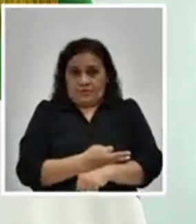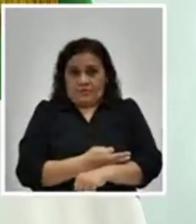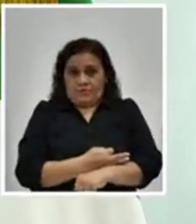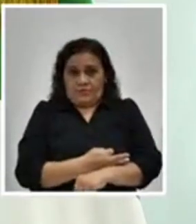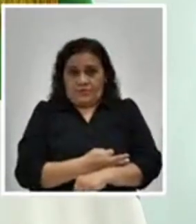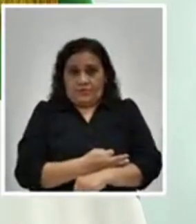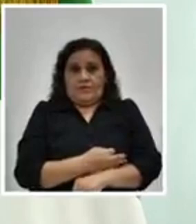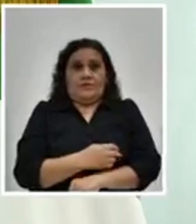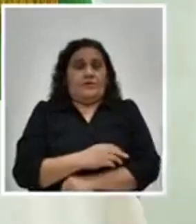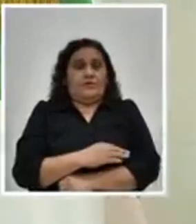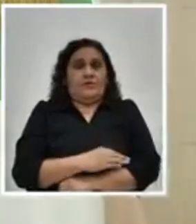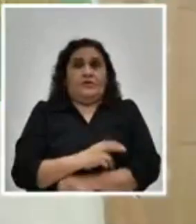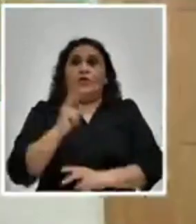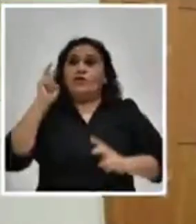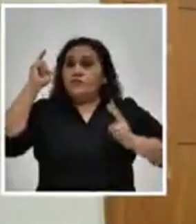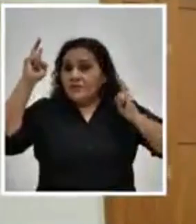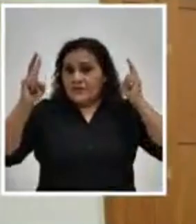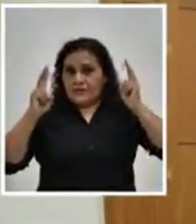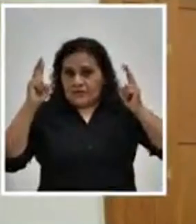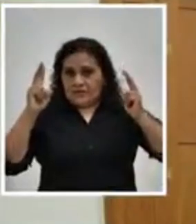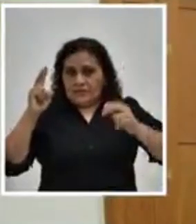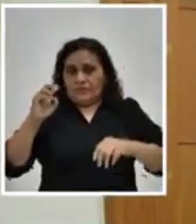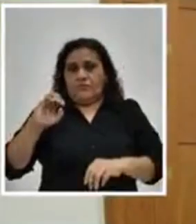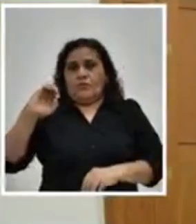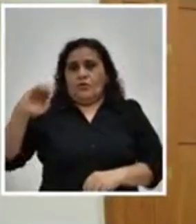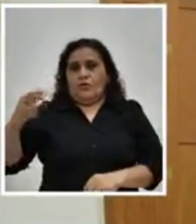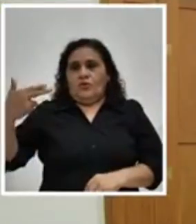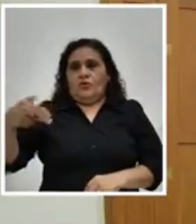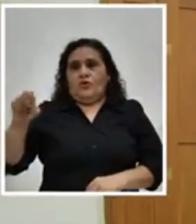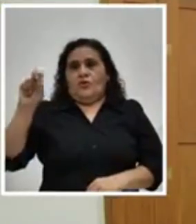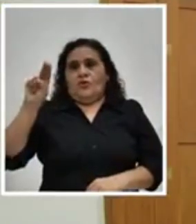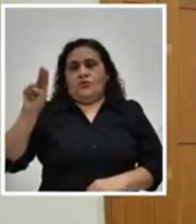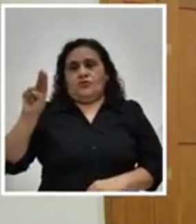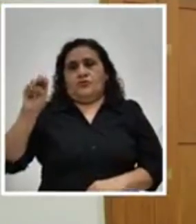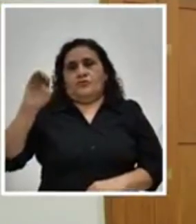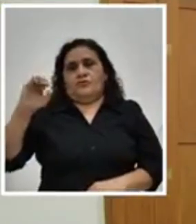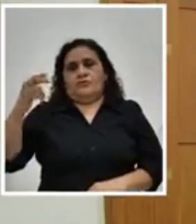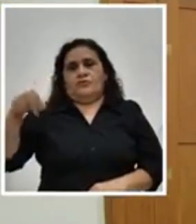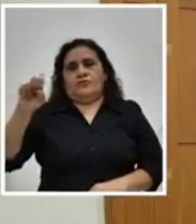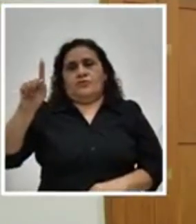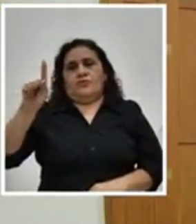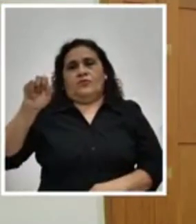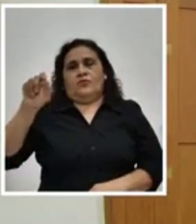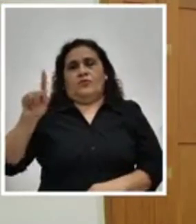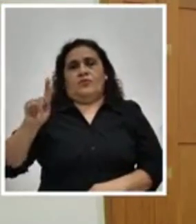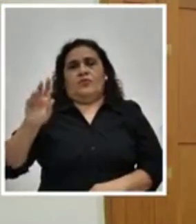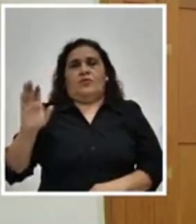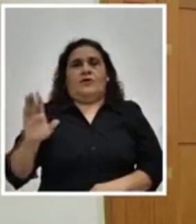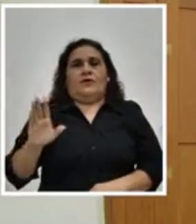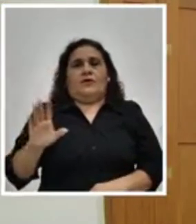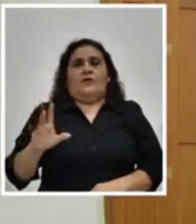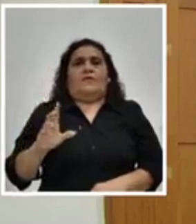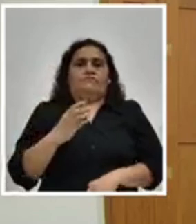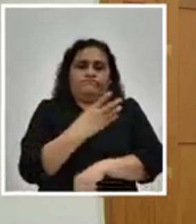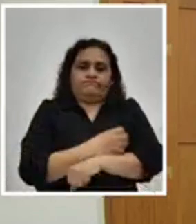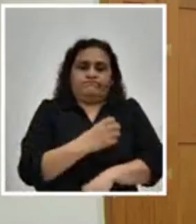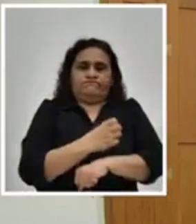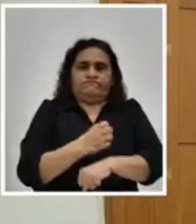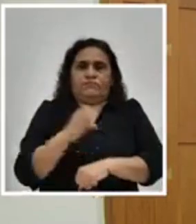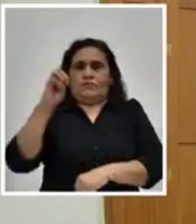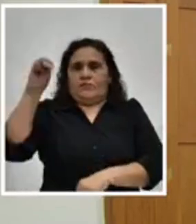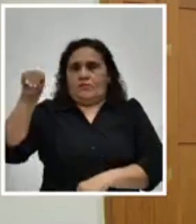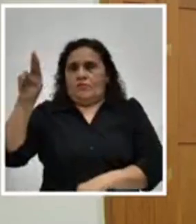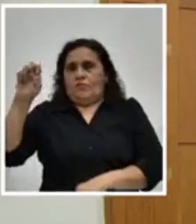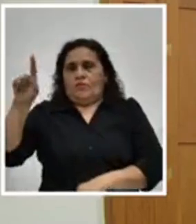sus visitantes. Chicxulú Puerto, se ha realizado un mantenimiento completo en el muelle, incluyendo cambio